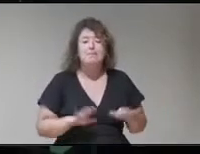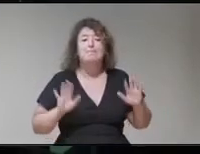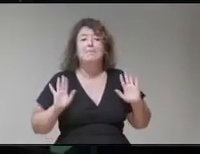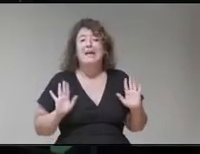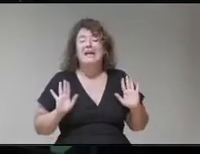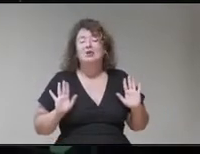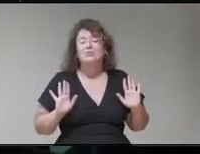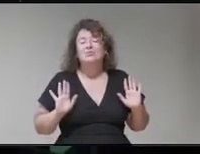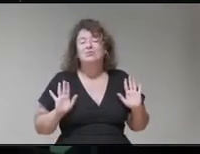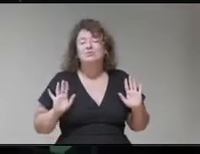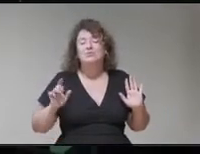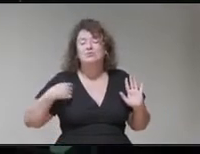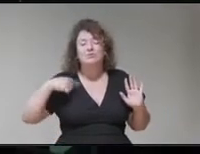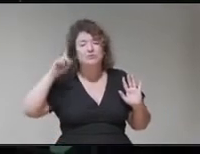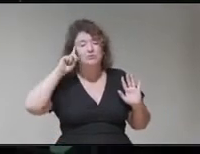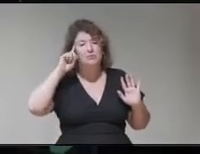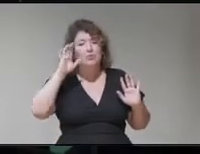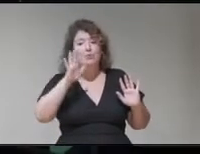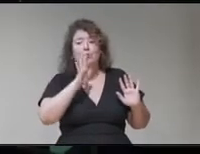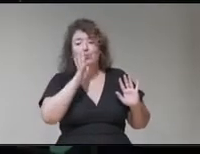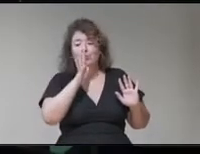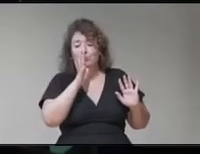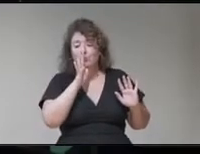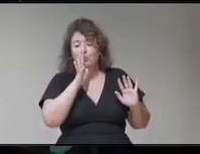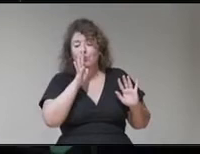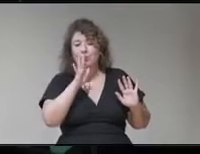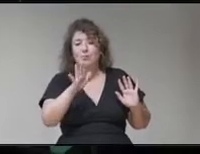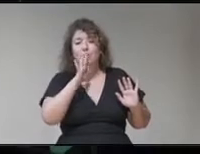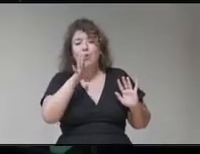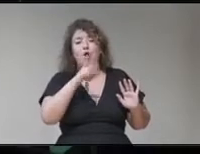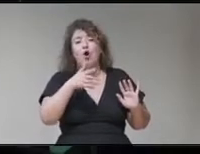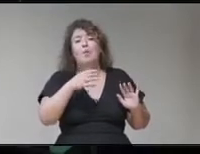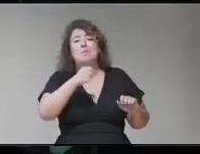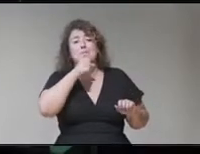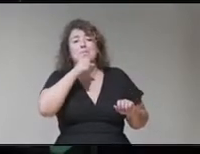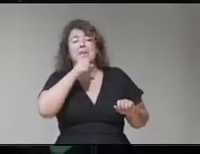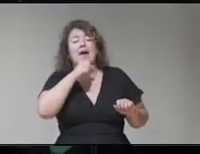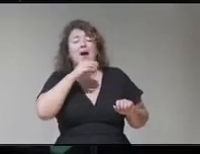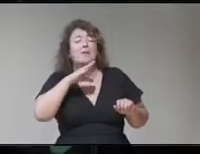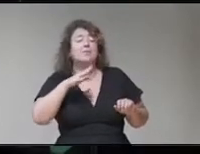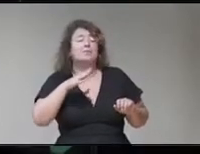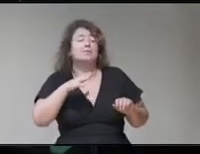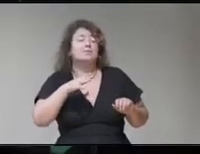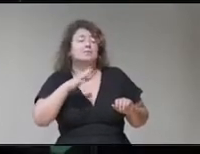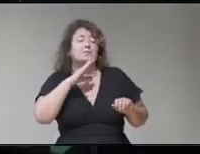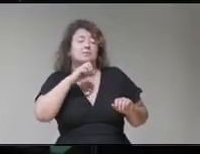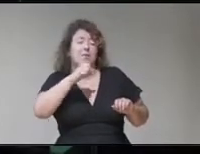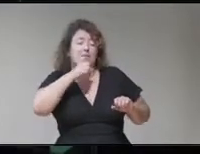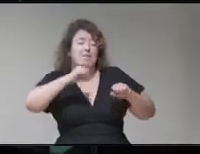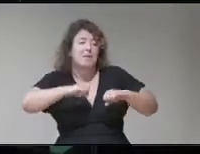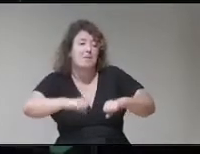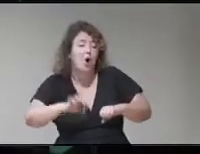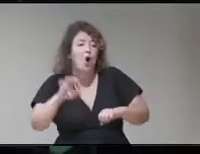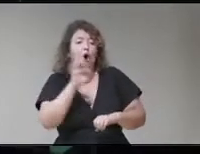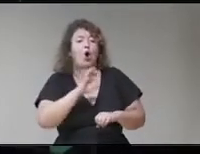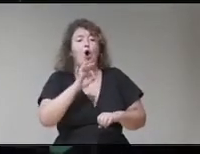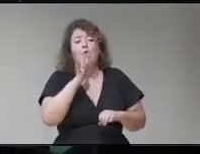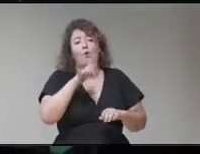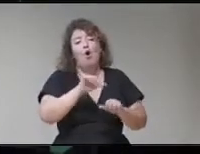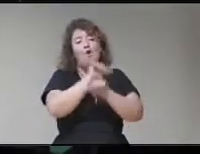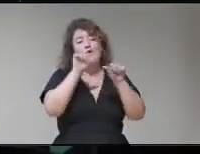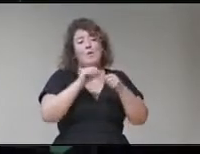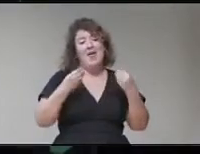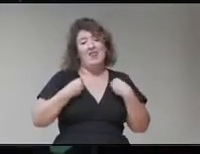no sabemos cuánto es debido precisamente al envejecimiento y cuánto es debido al modo de vida, vamos a llamar, entre comillas, un